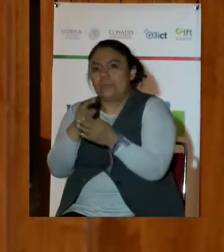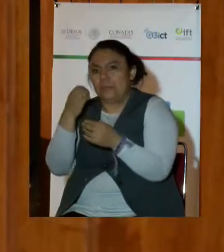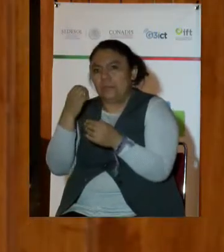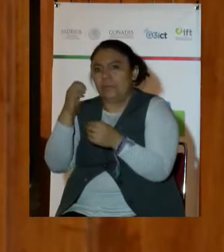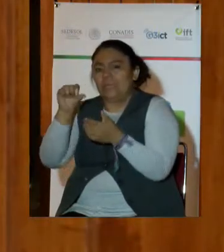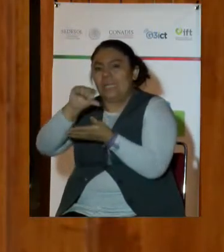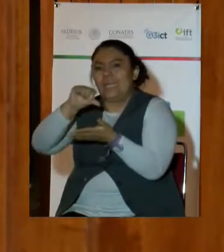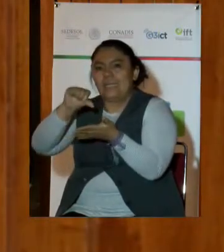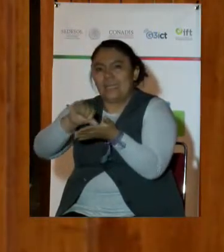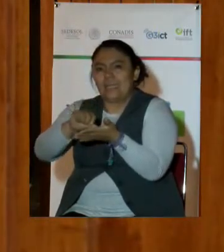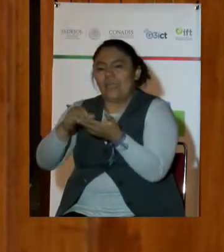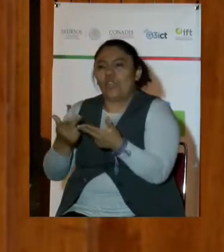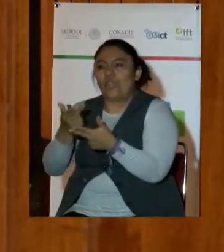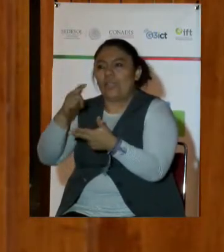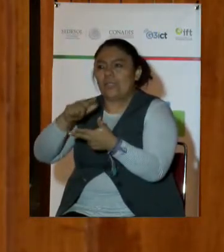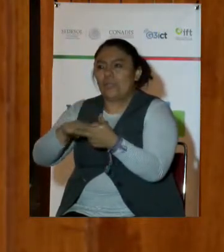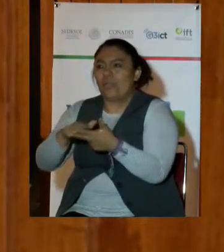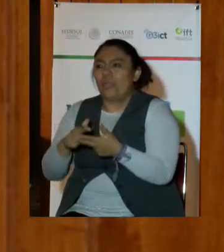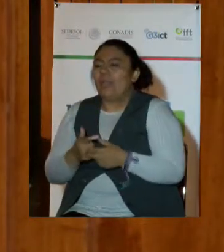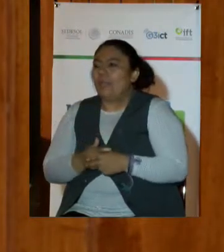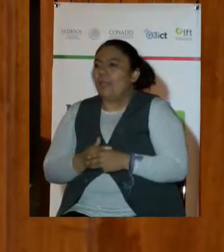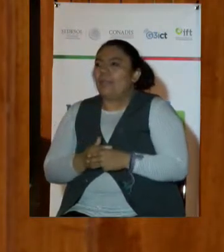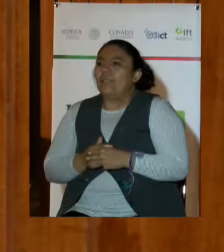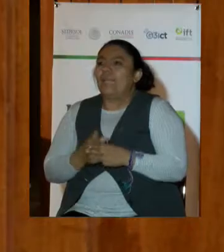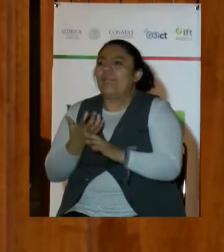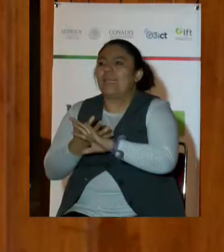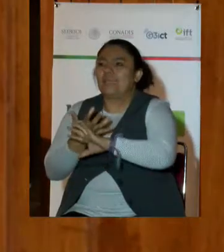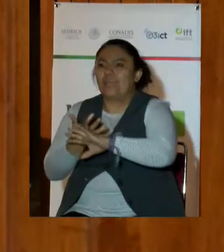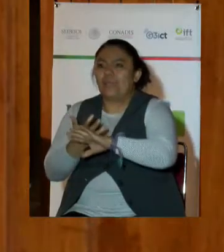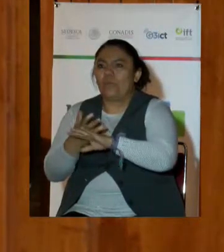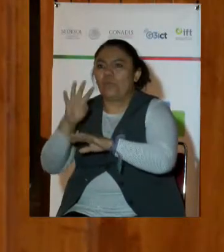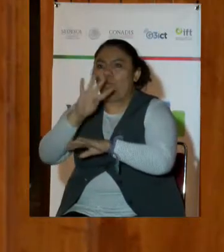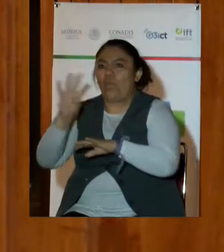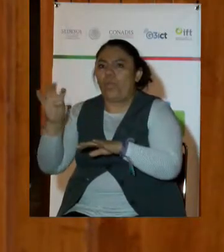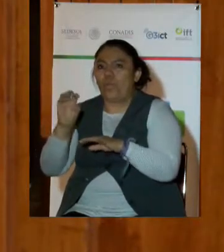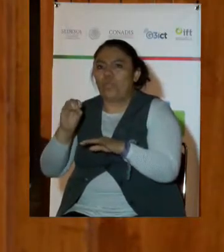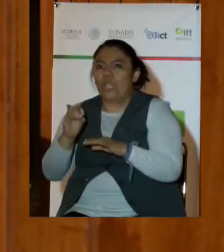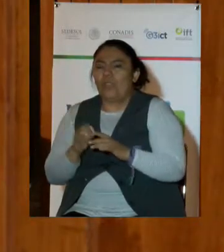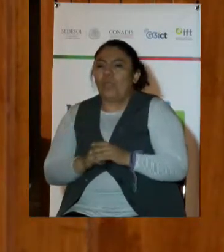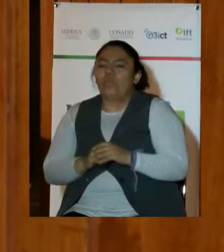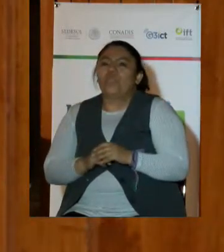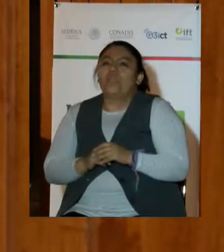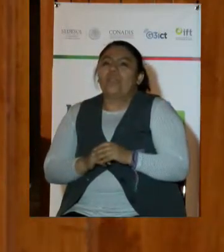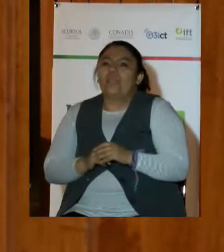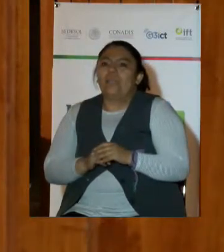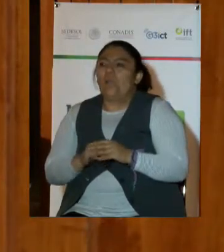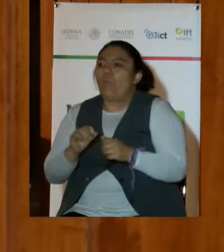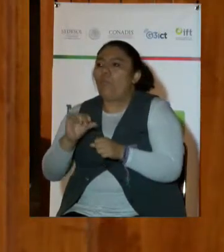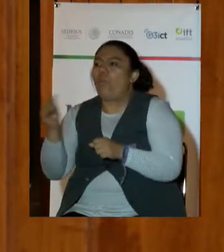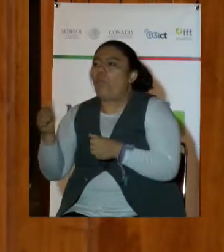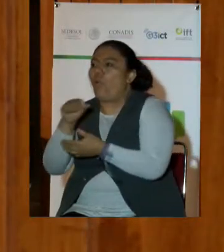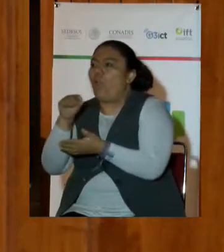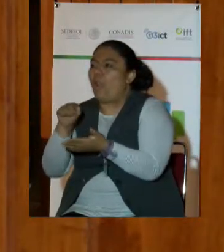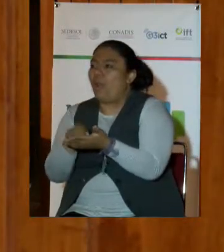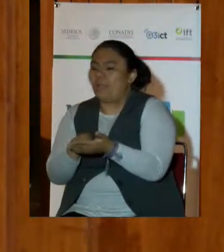911, que en otros lineamientos ya aprobamos. Sin embargo,